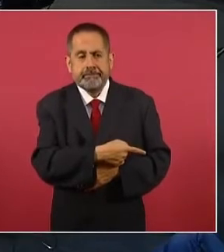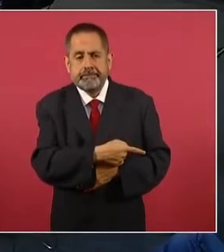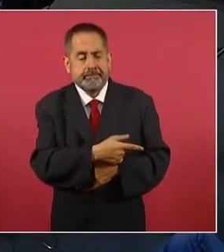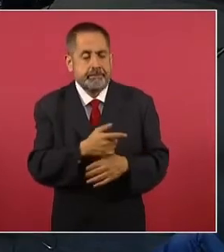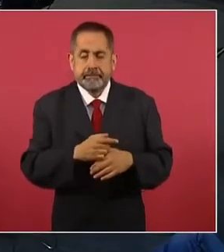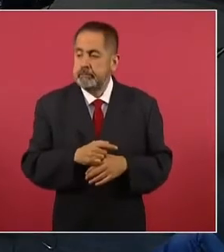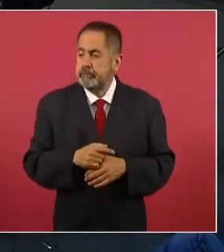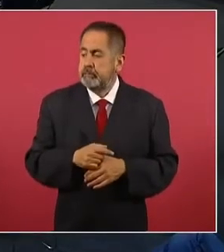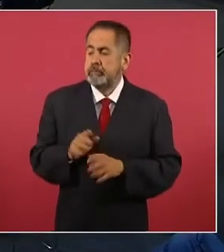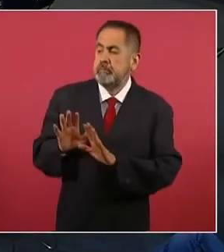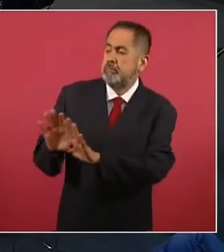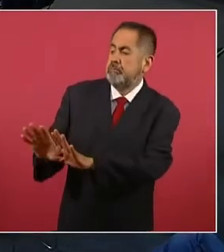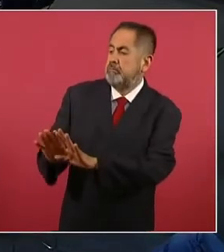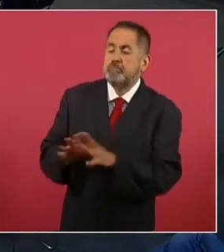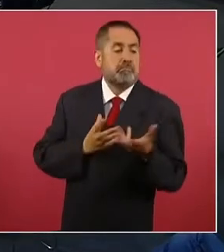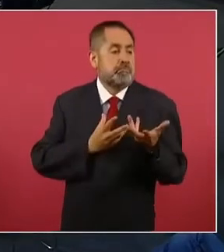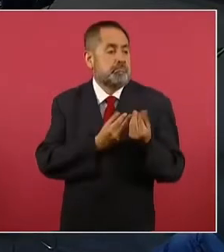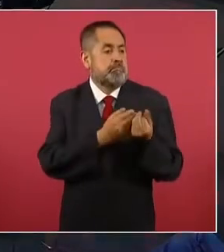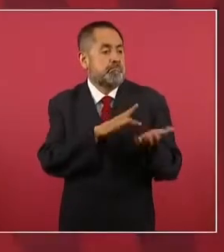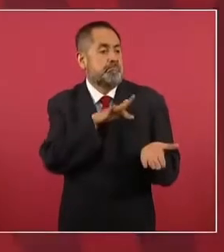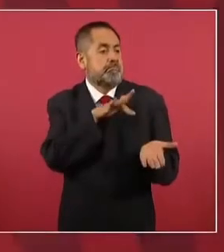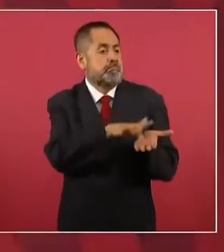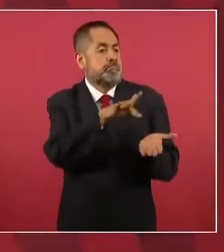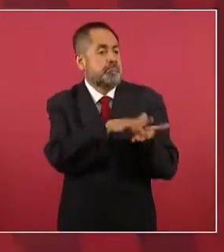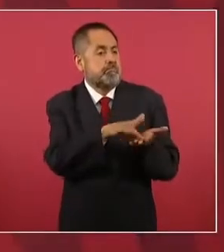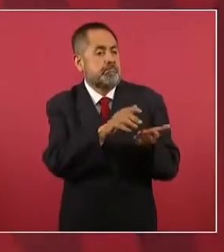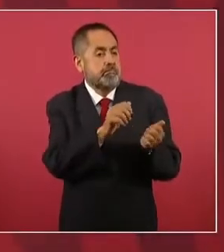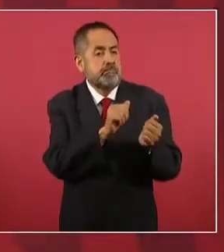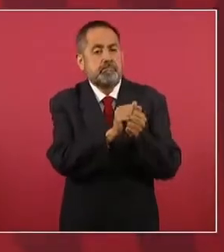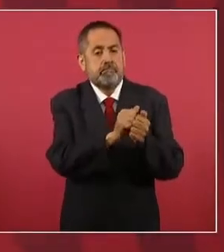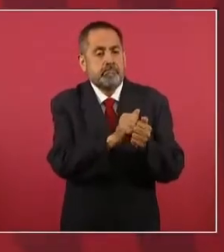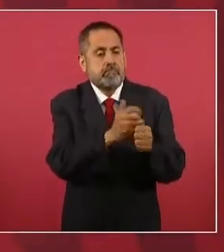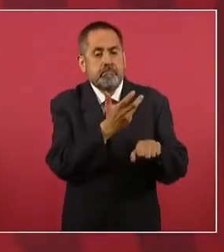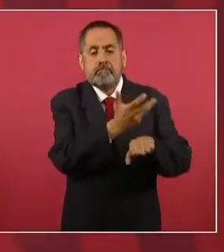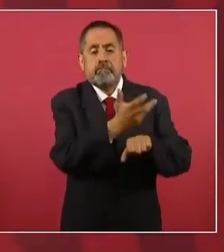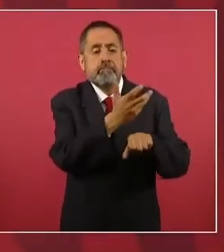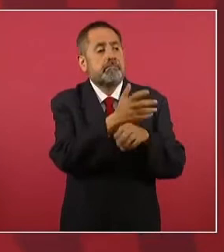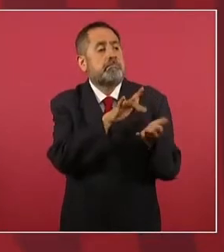se pongan del lado del gobierno de Estados Unidos.